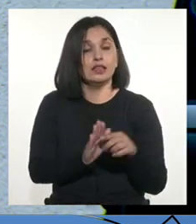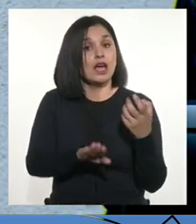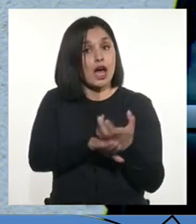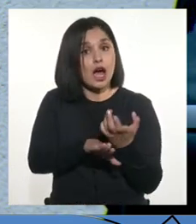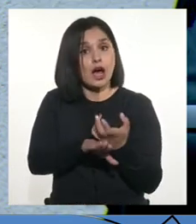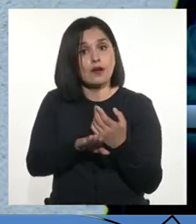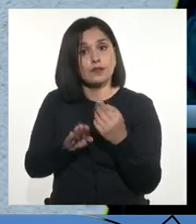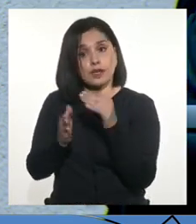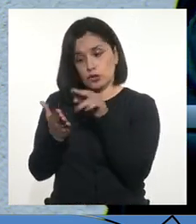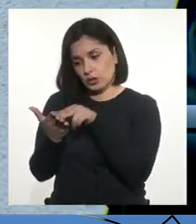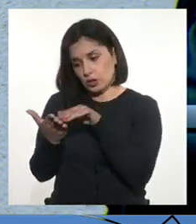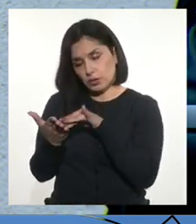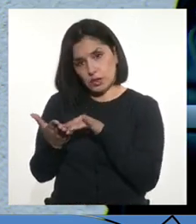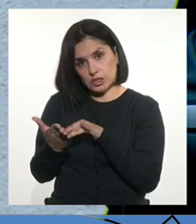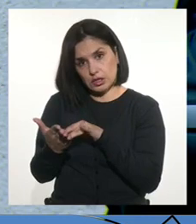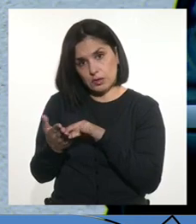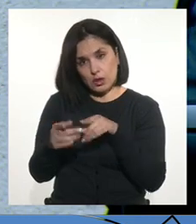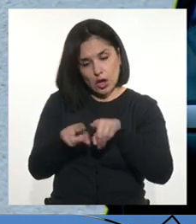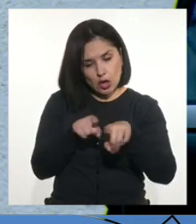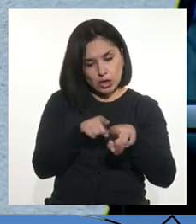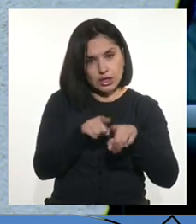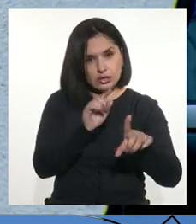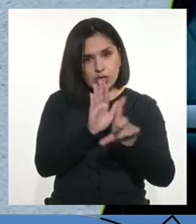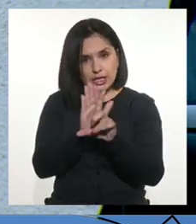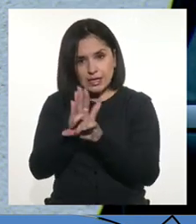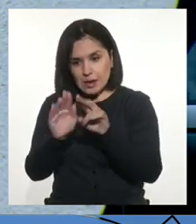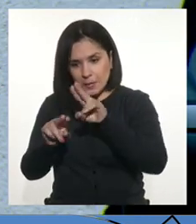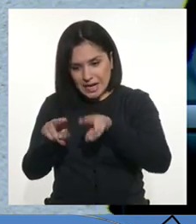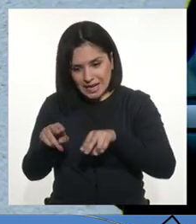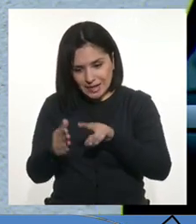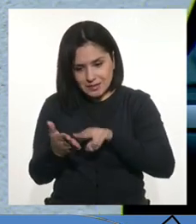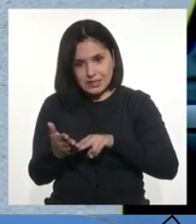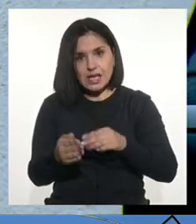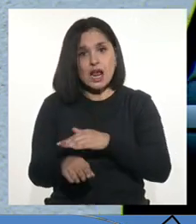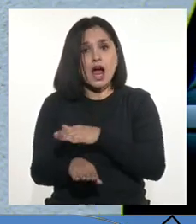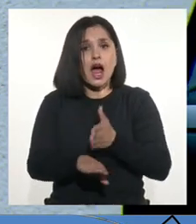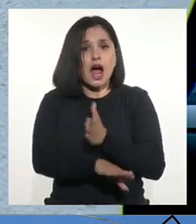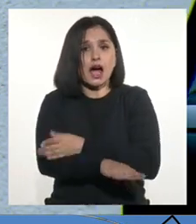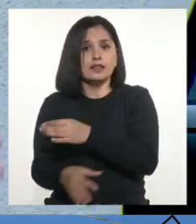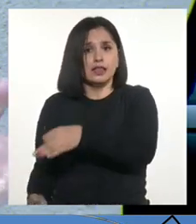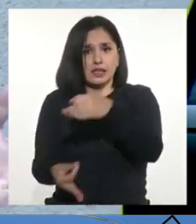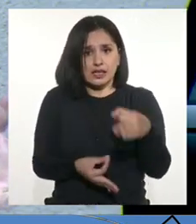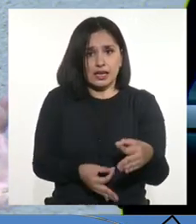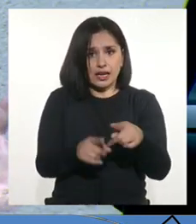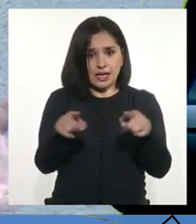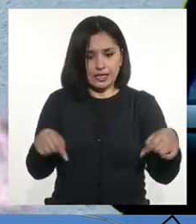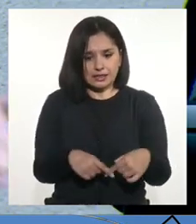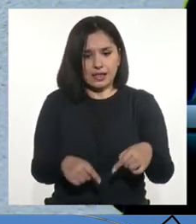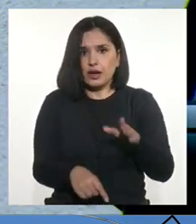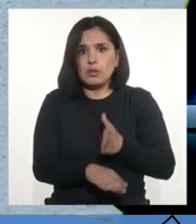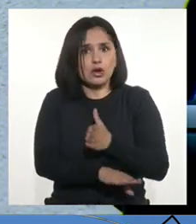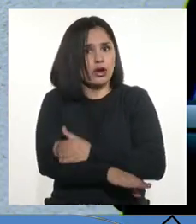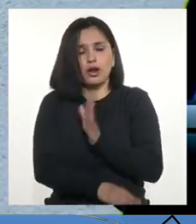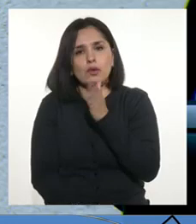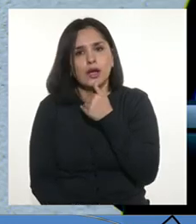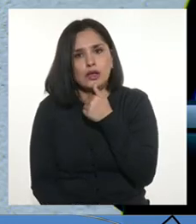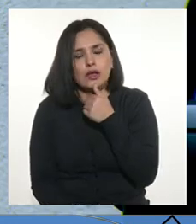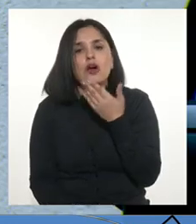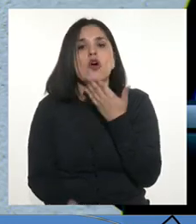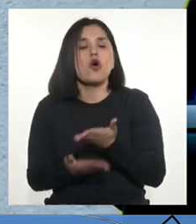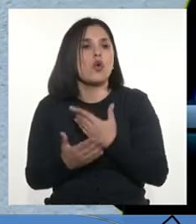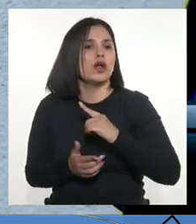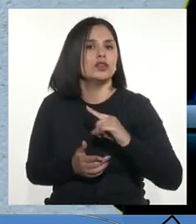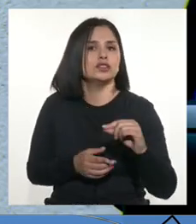un dispositivo en torno a la coordinación legislativo para revisar la ley antes de llegar a las salas y no tenemos esa revisión técnica o cuando salían de la